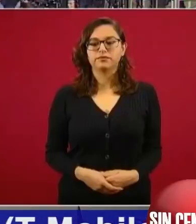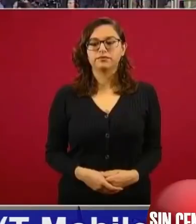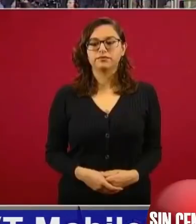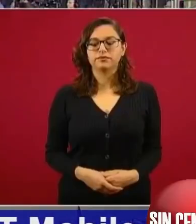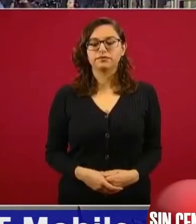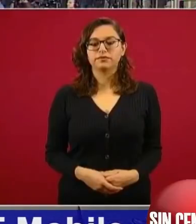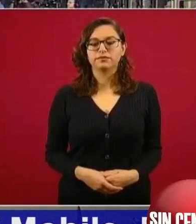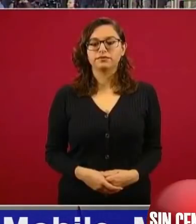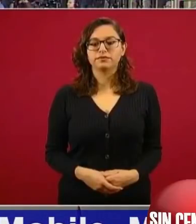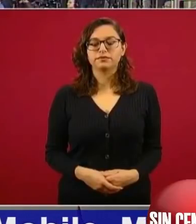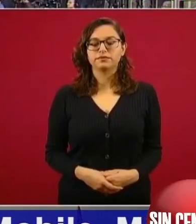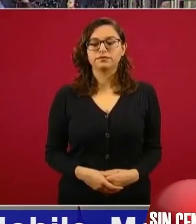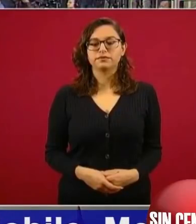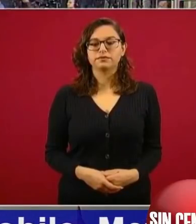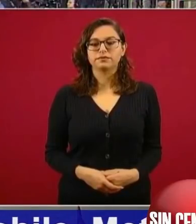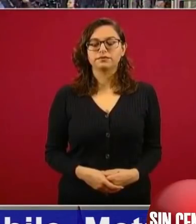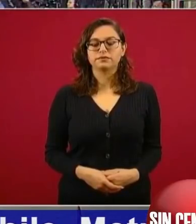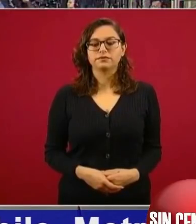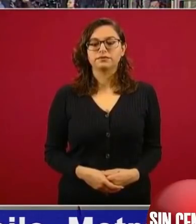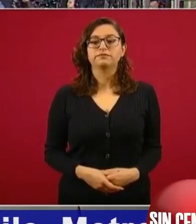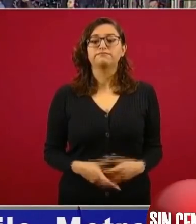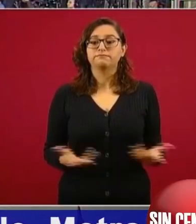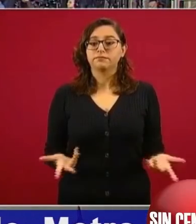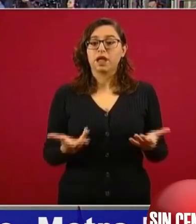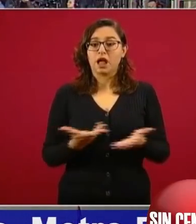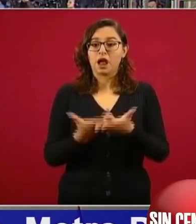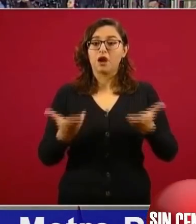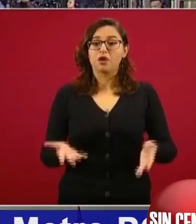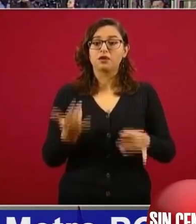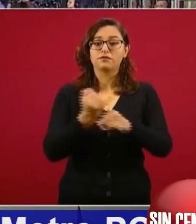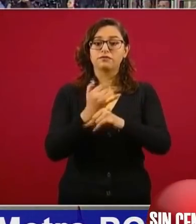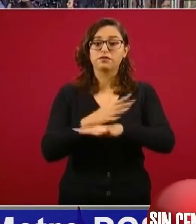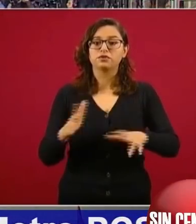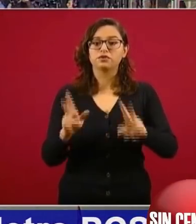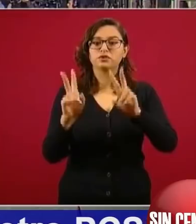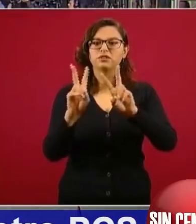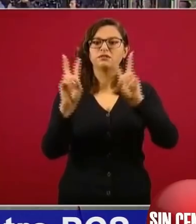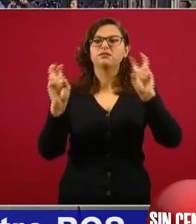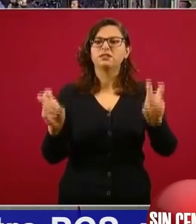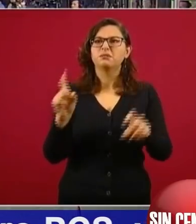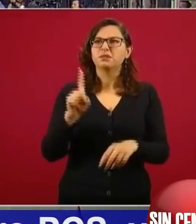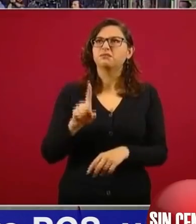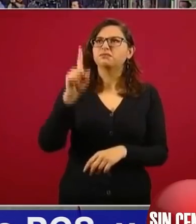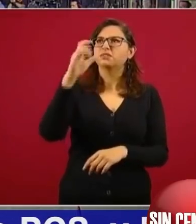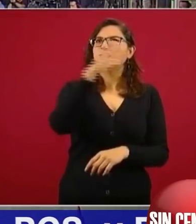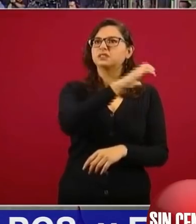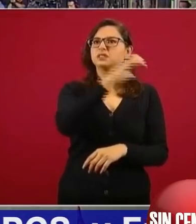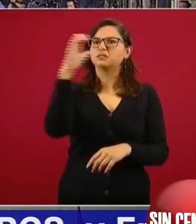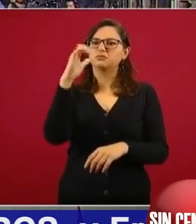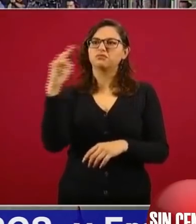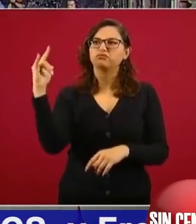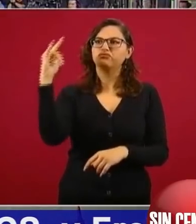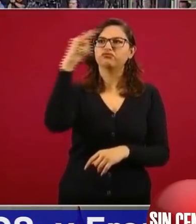sobre el manejo del espacio aéreo aquí en la Ciudad de México. Ingeniero.